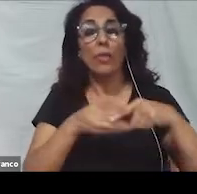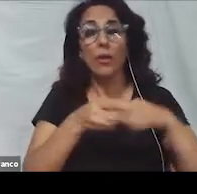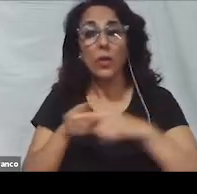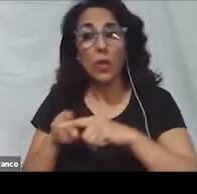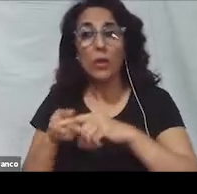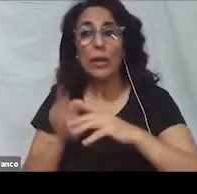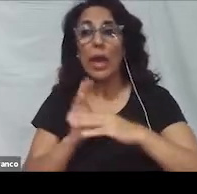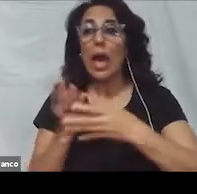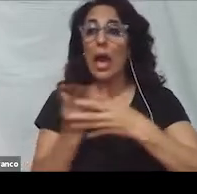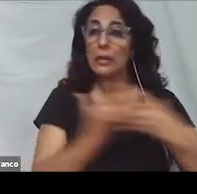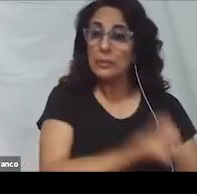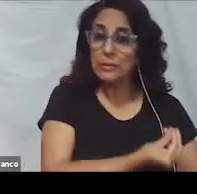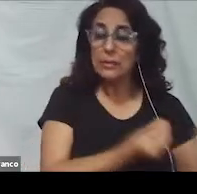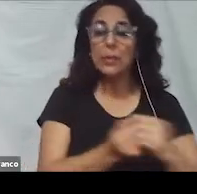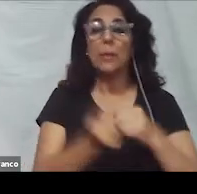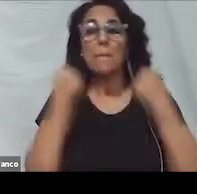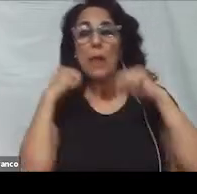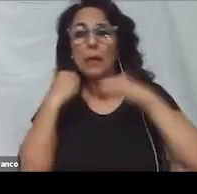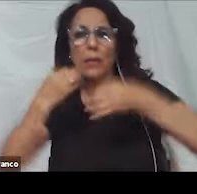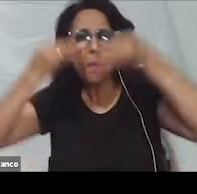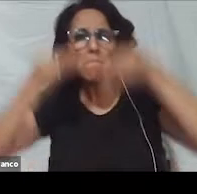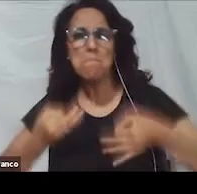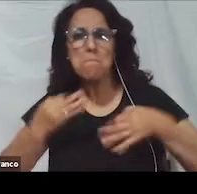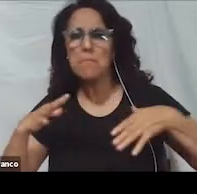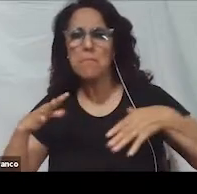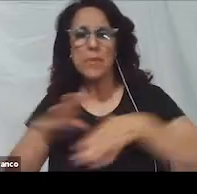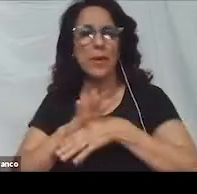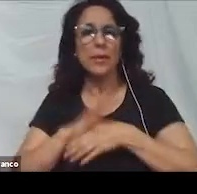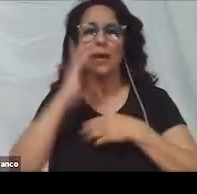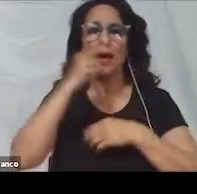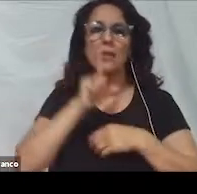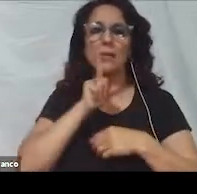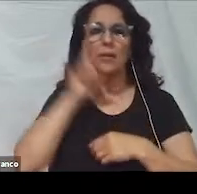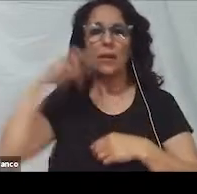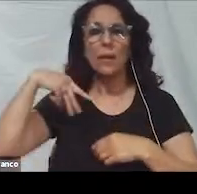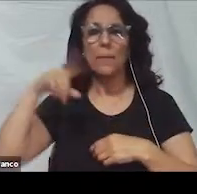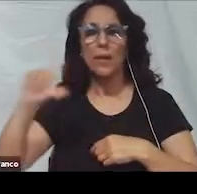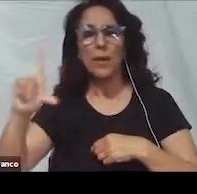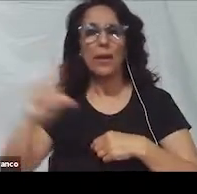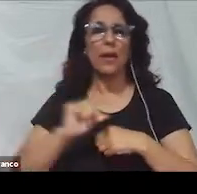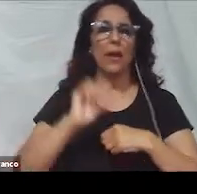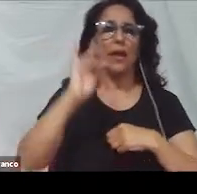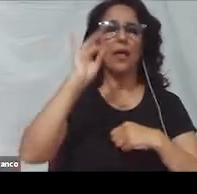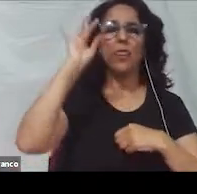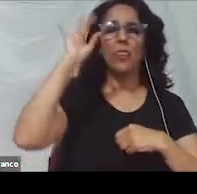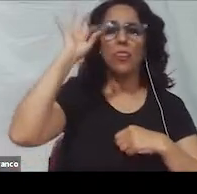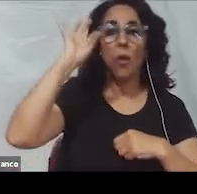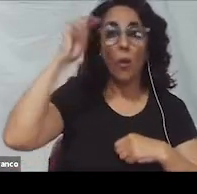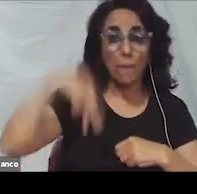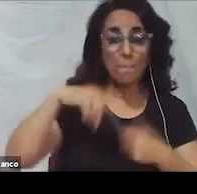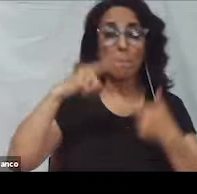asistivas, sobre las buenas prácticas en el código, específicamente vamos a ver un poco de HTML, qué es el DOM, qué es el